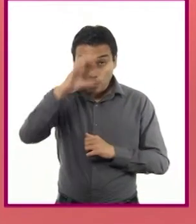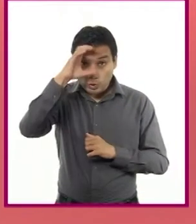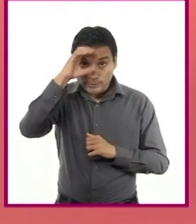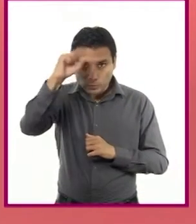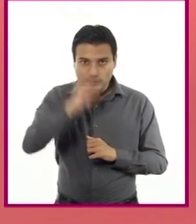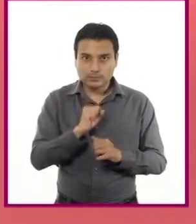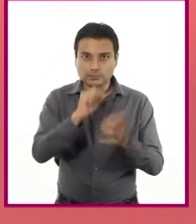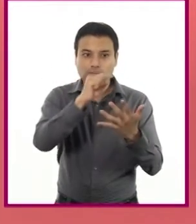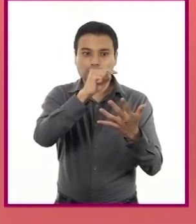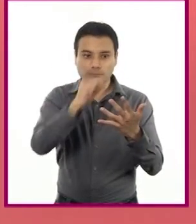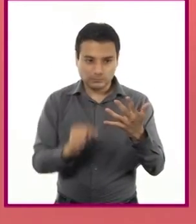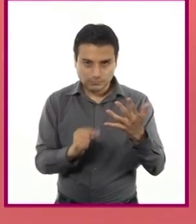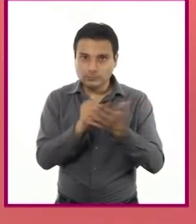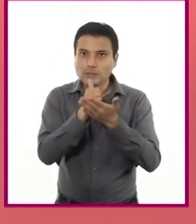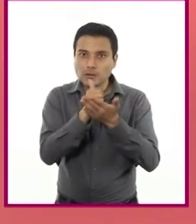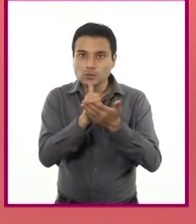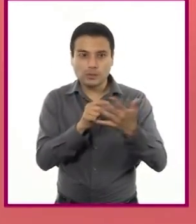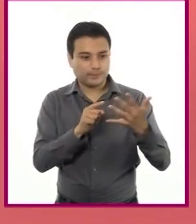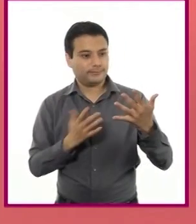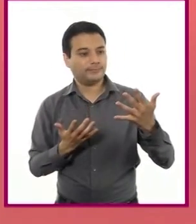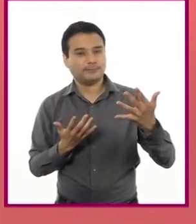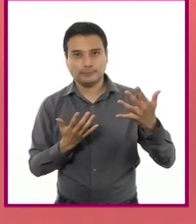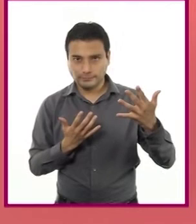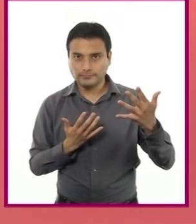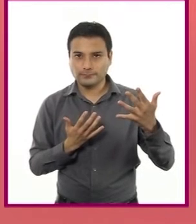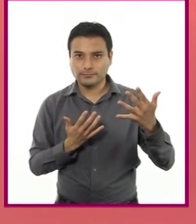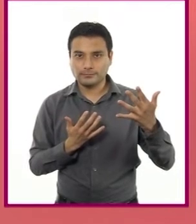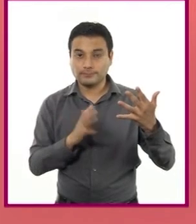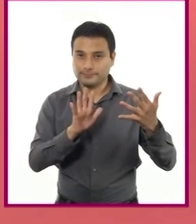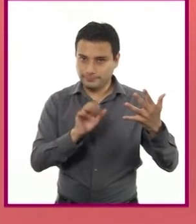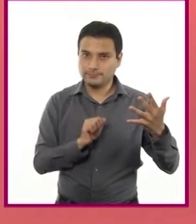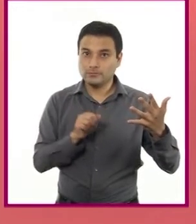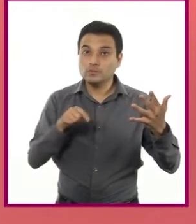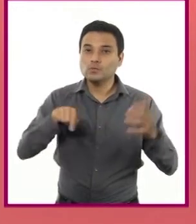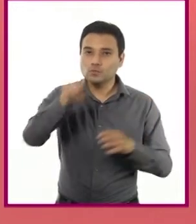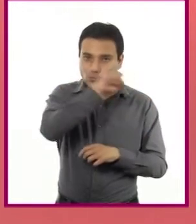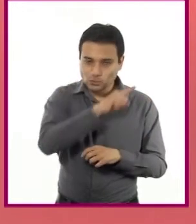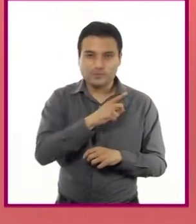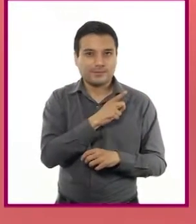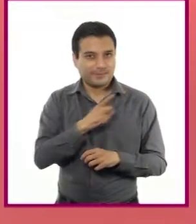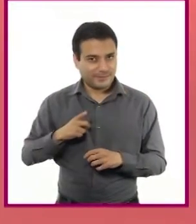esos beneficios, pero claro, nos corresponde a nosotros hacerlos.